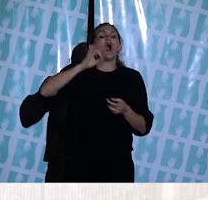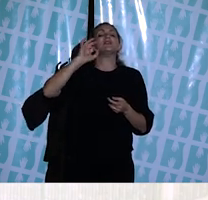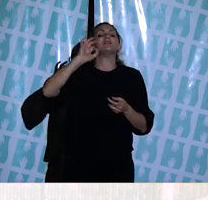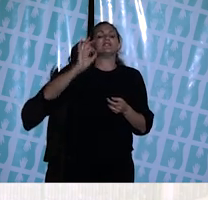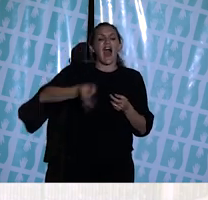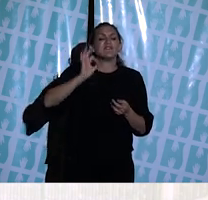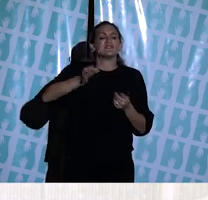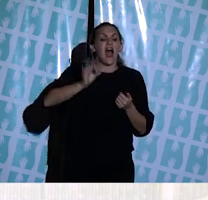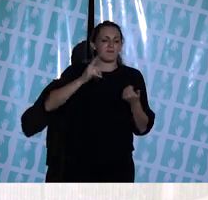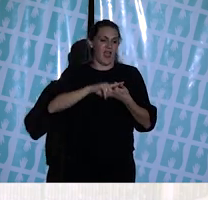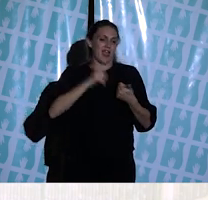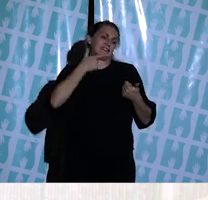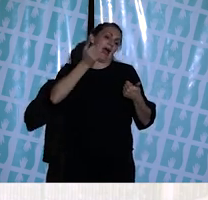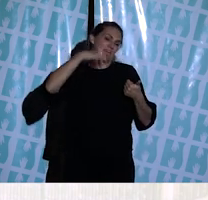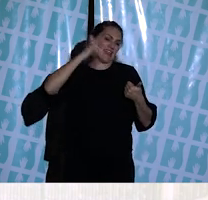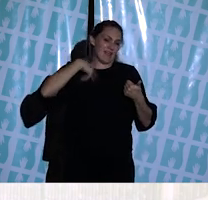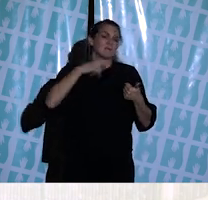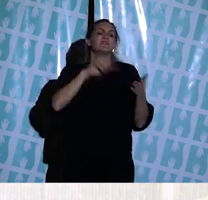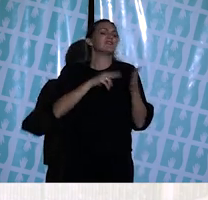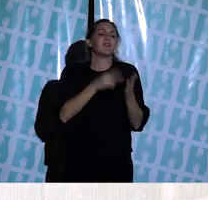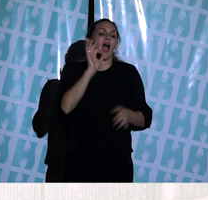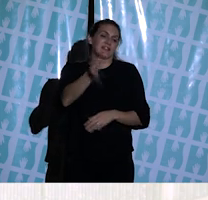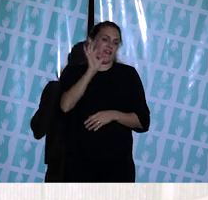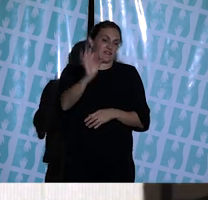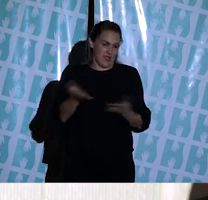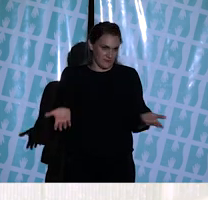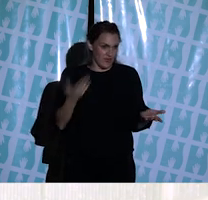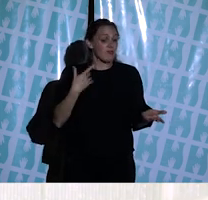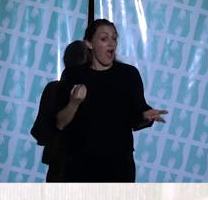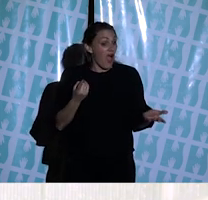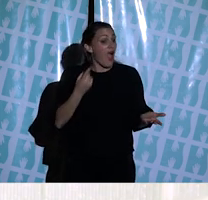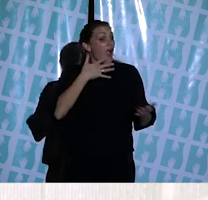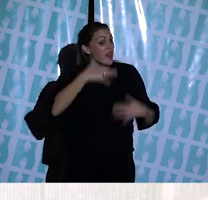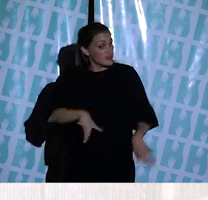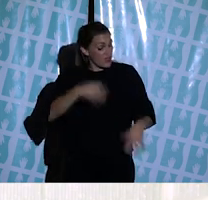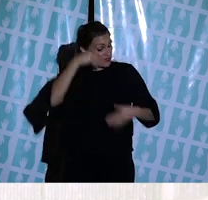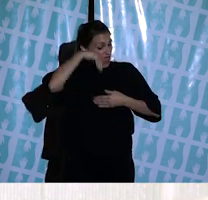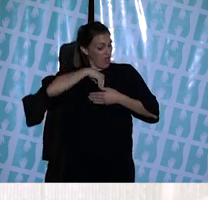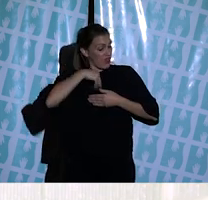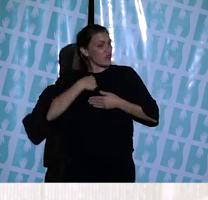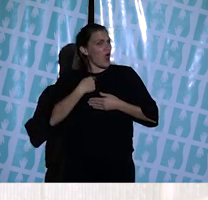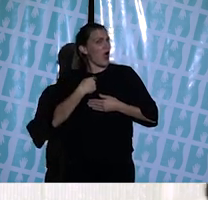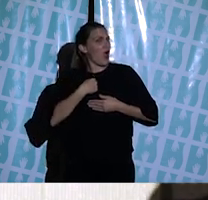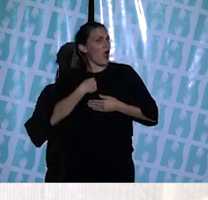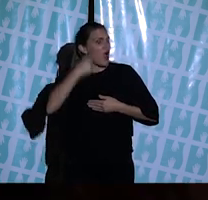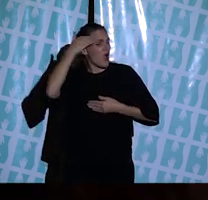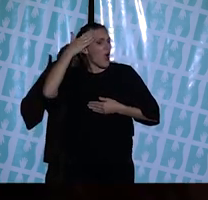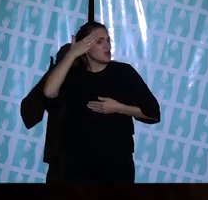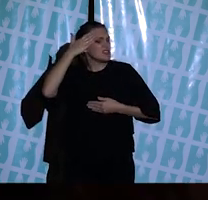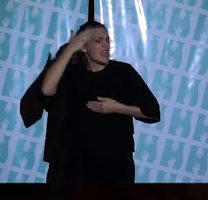sabe. Es decir, poder comprender su propio yo, su propia